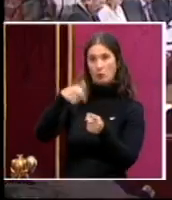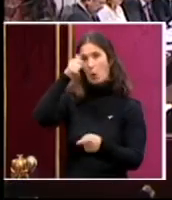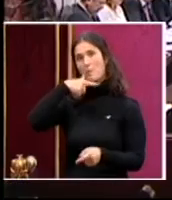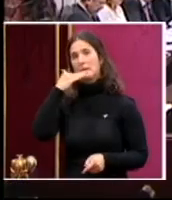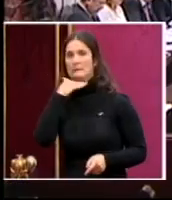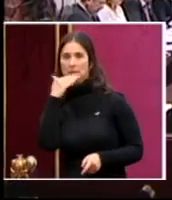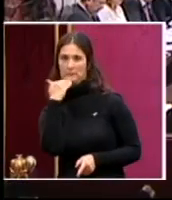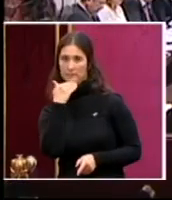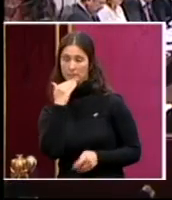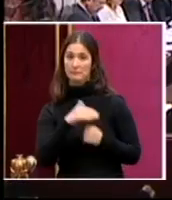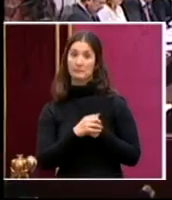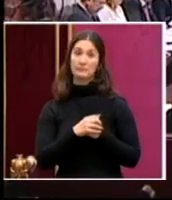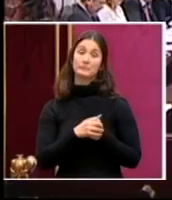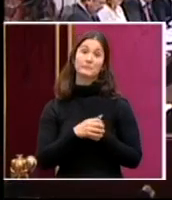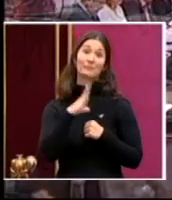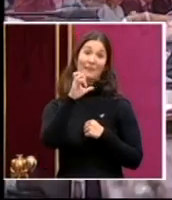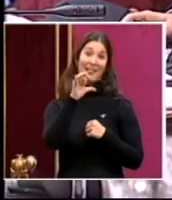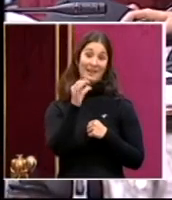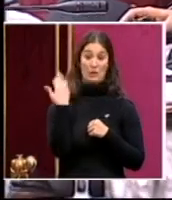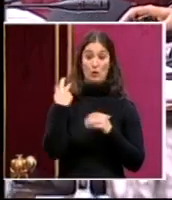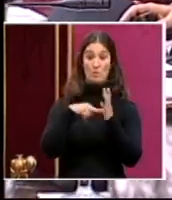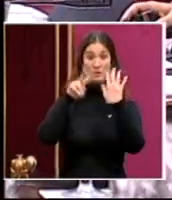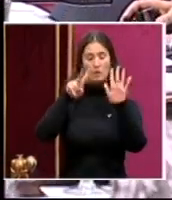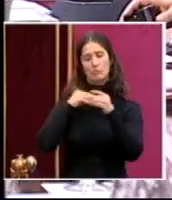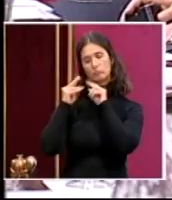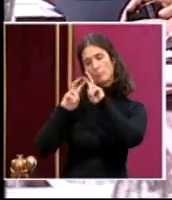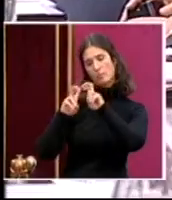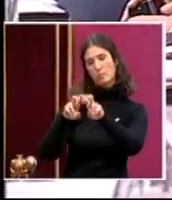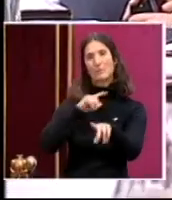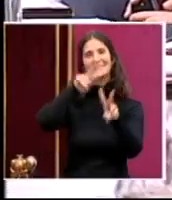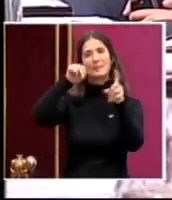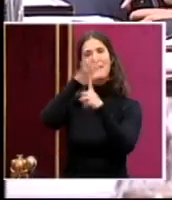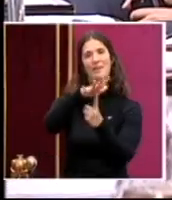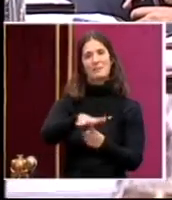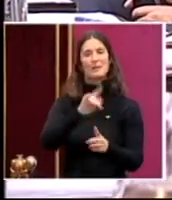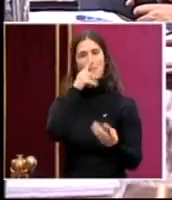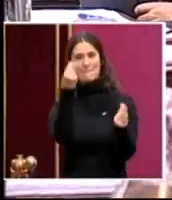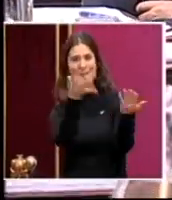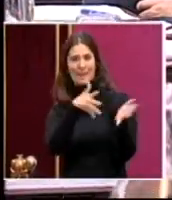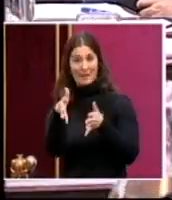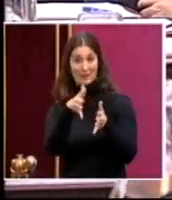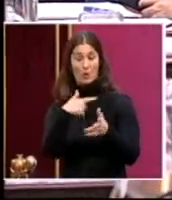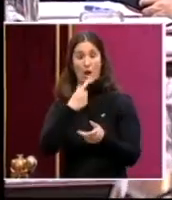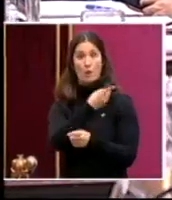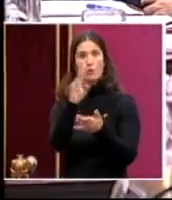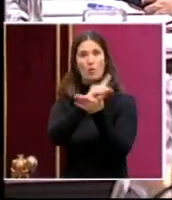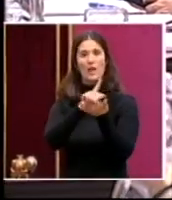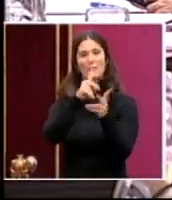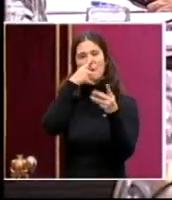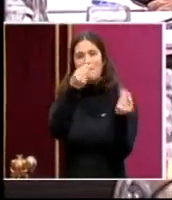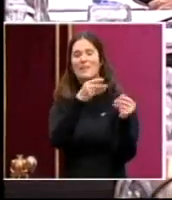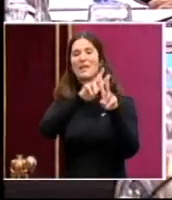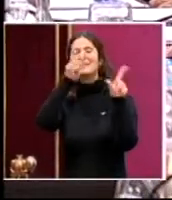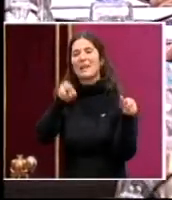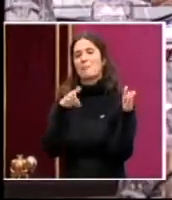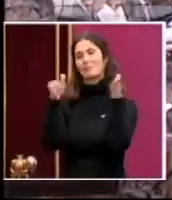gitanos. El CIS, en 2007, realizó un estudio sobre discriminación y su percepción, con algunos datos sobre la percepción hacia